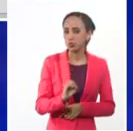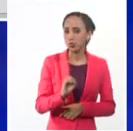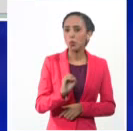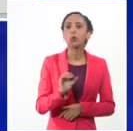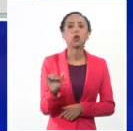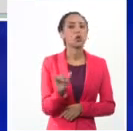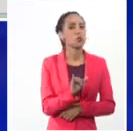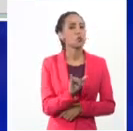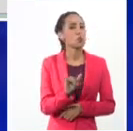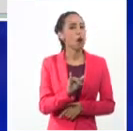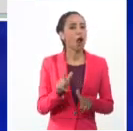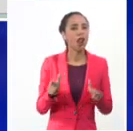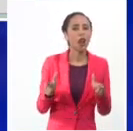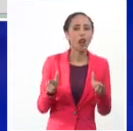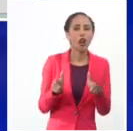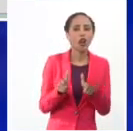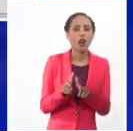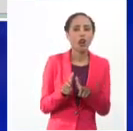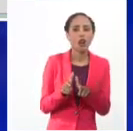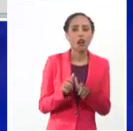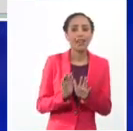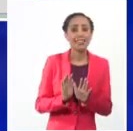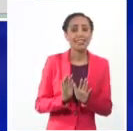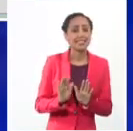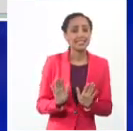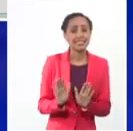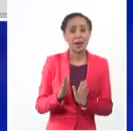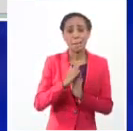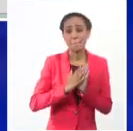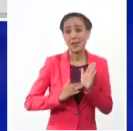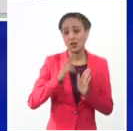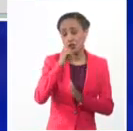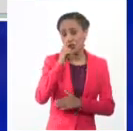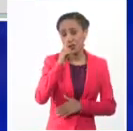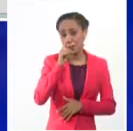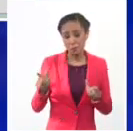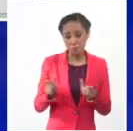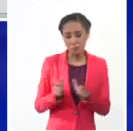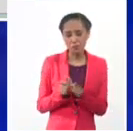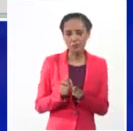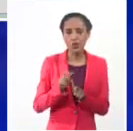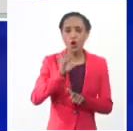también disminuyó, y ya noviembre disminuye en un